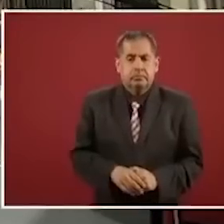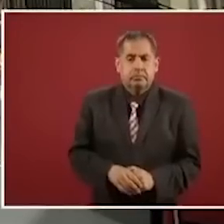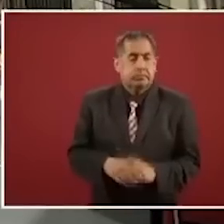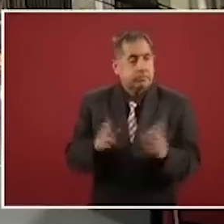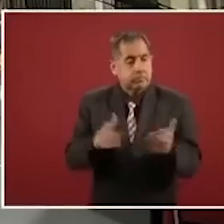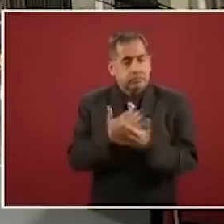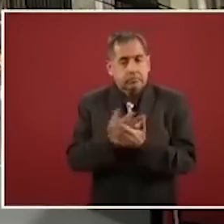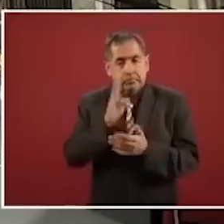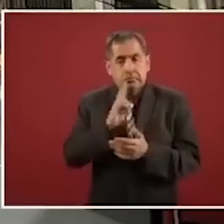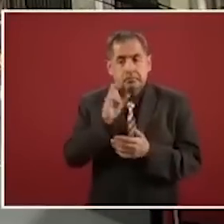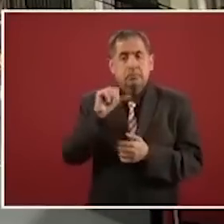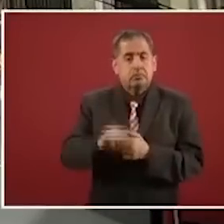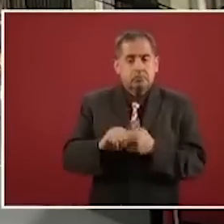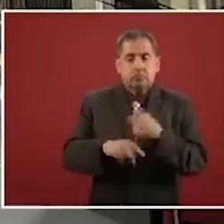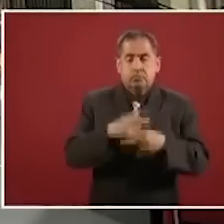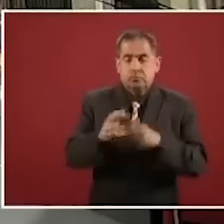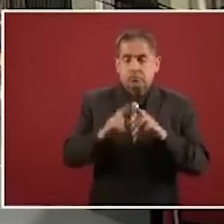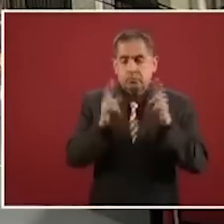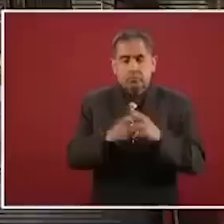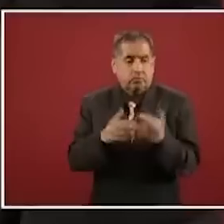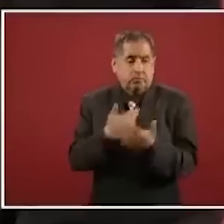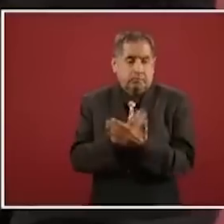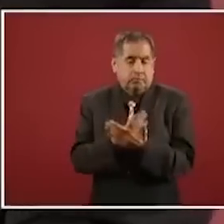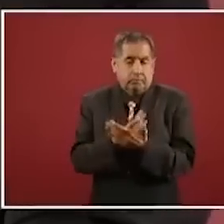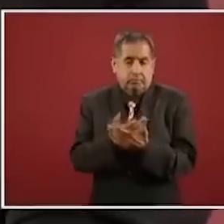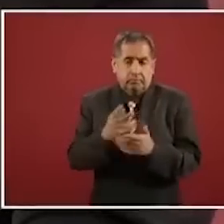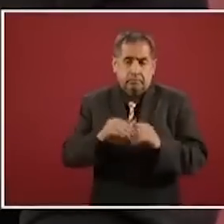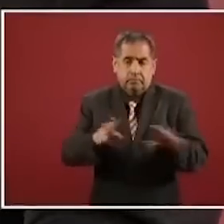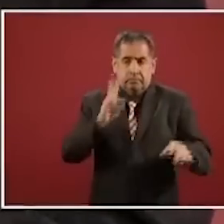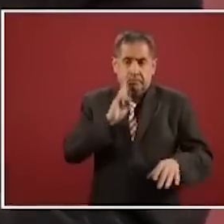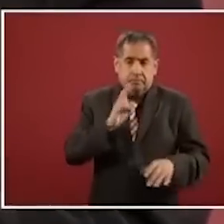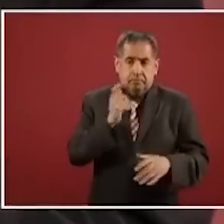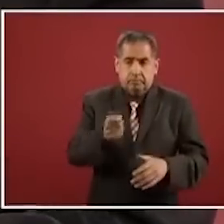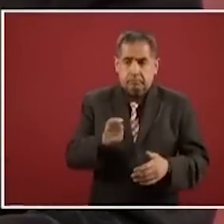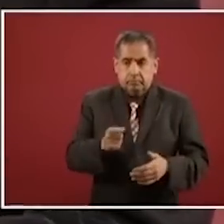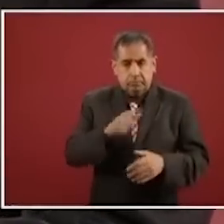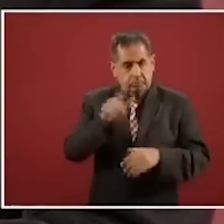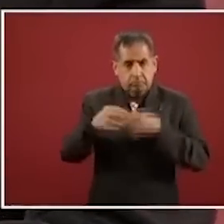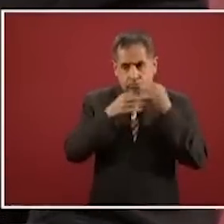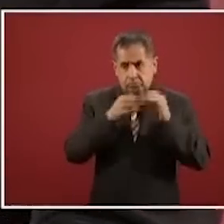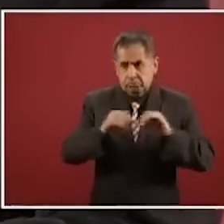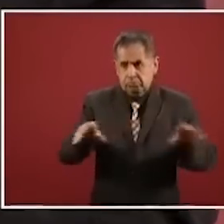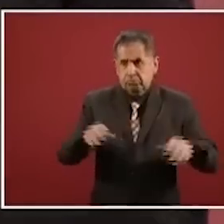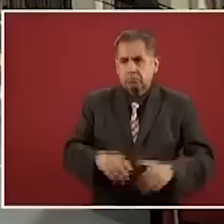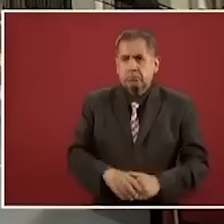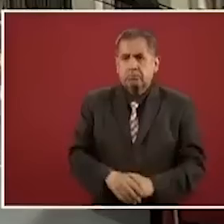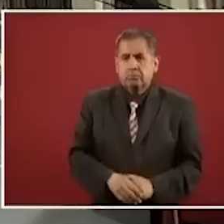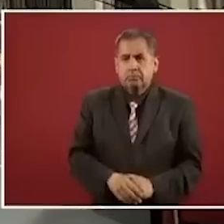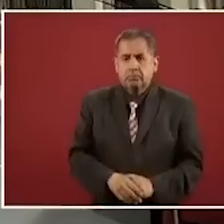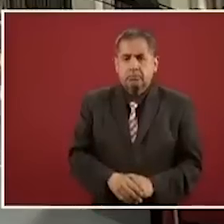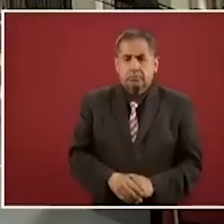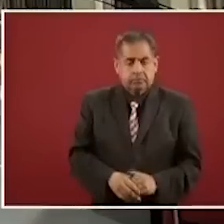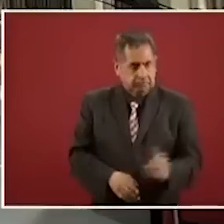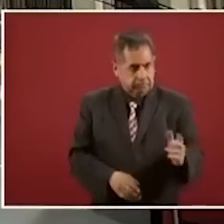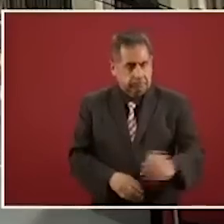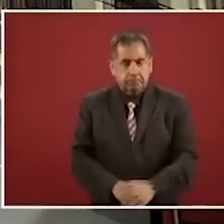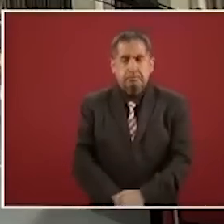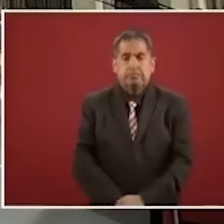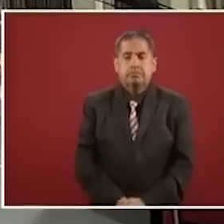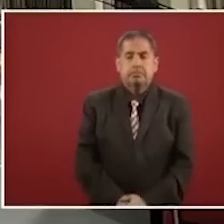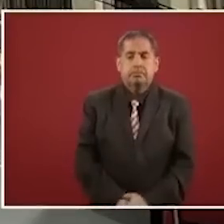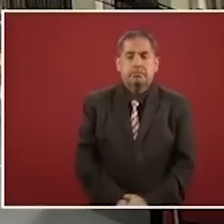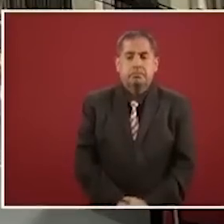Bueno, vamos a ver hoy cómo nos van las reuniones, tendrá que ser muy pronto. Yo se los comunicaré con mucho gusto, por favor.